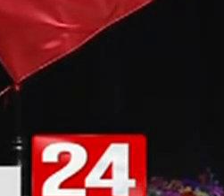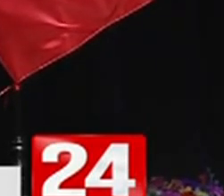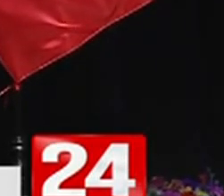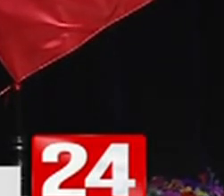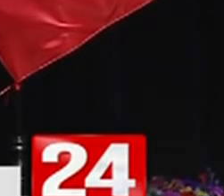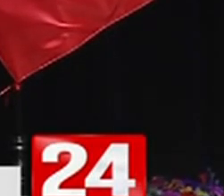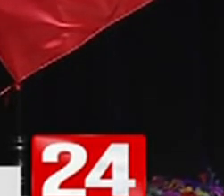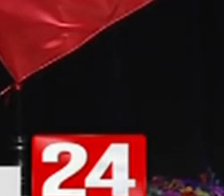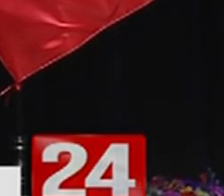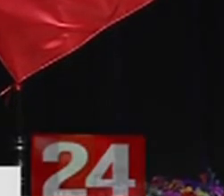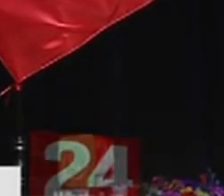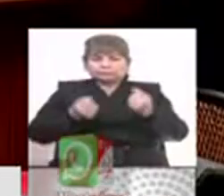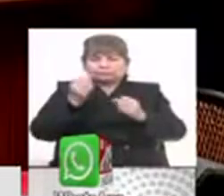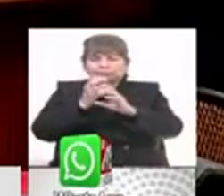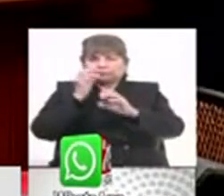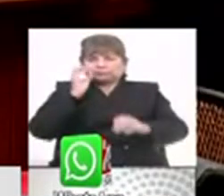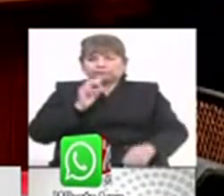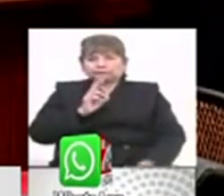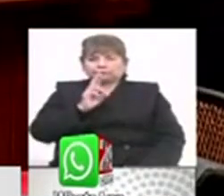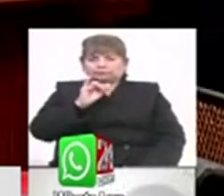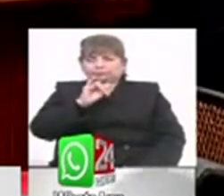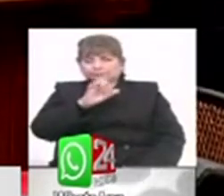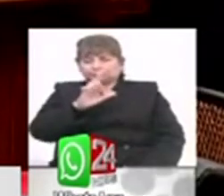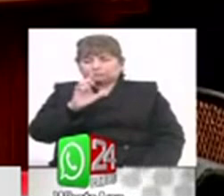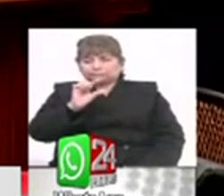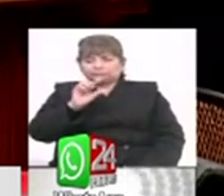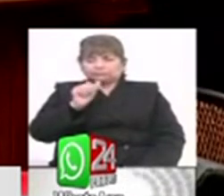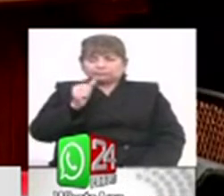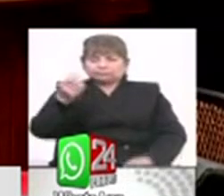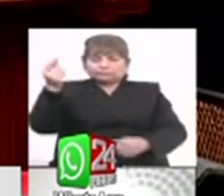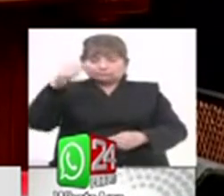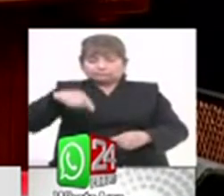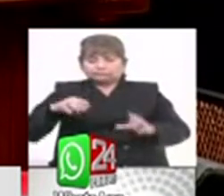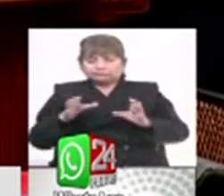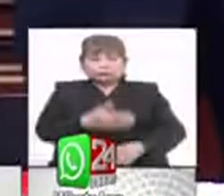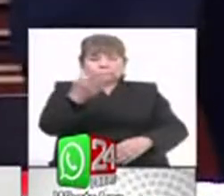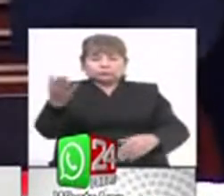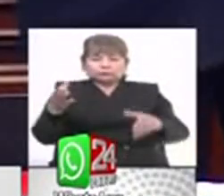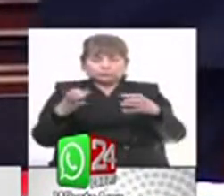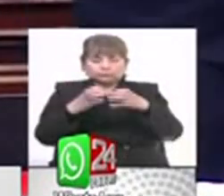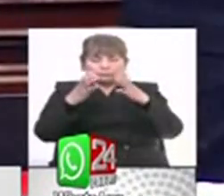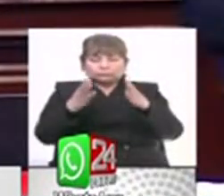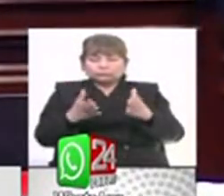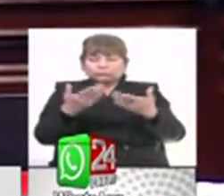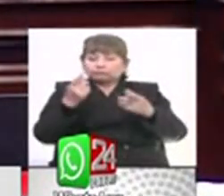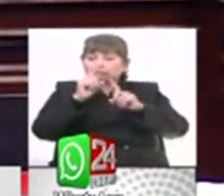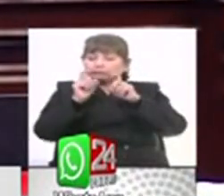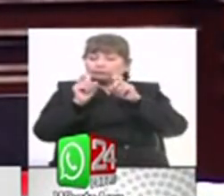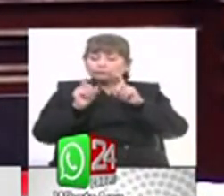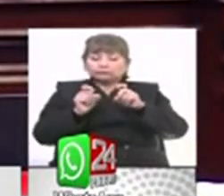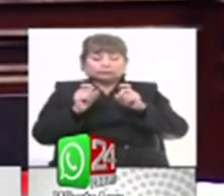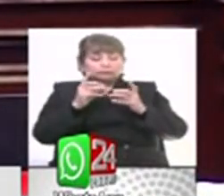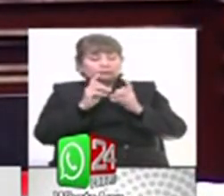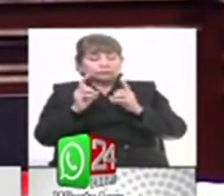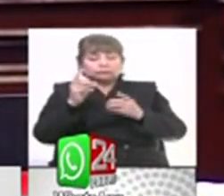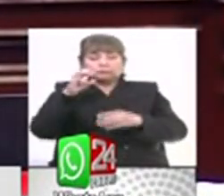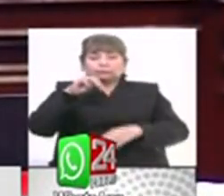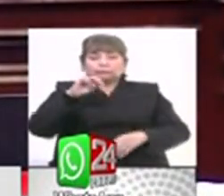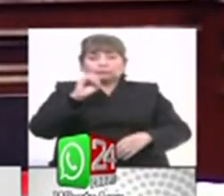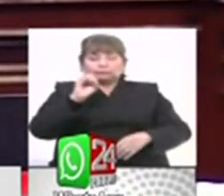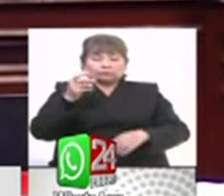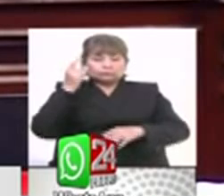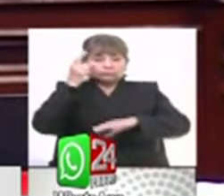estar obstruyendo tanto. Solo se obtuvo 27 votos de los 40 que se necesitaba para que proceda